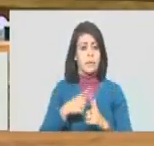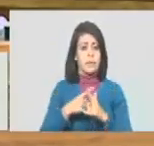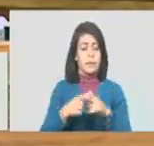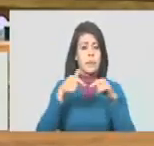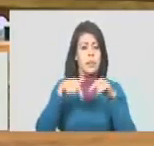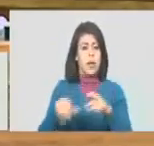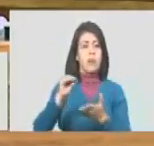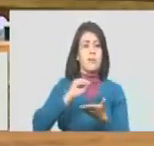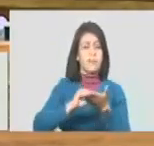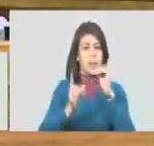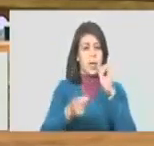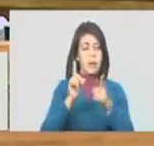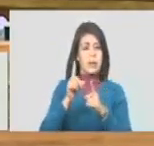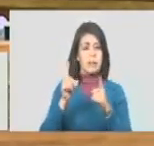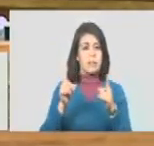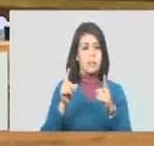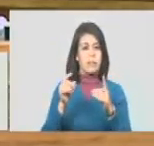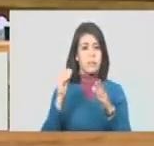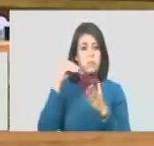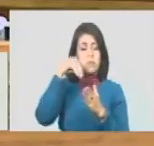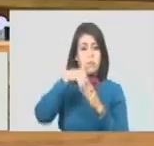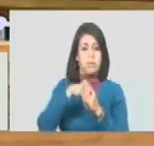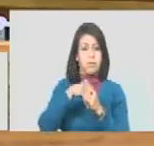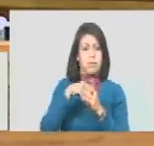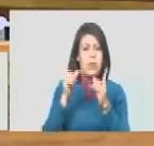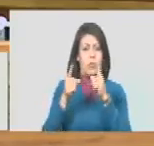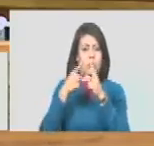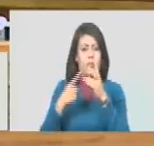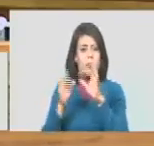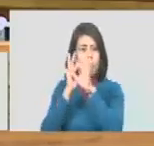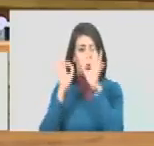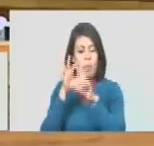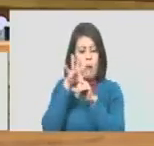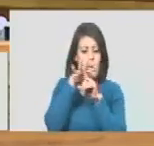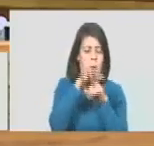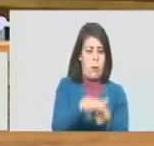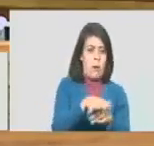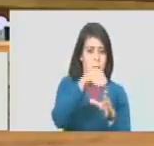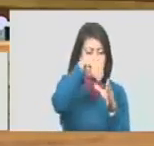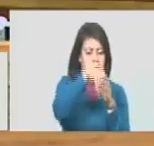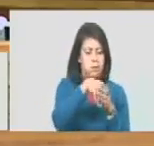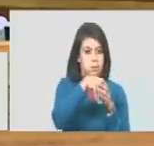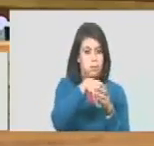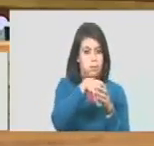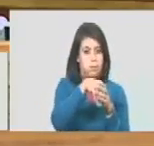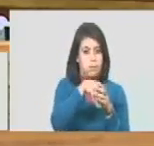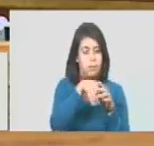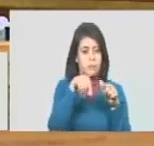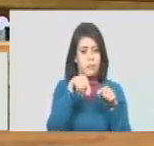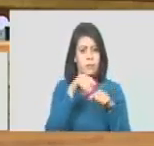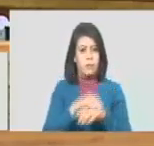muchas veces quedan solapados por algunas formas de discriminación